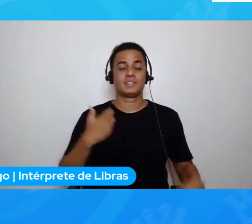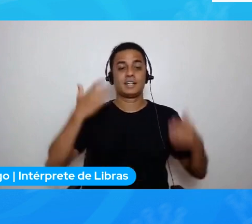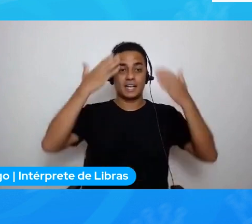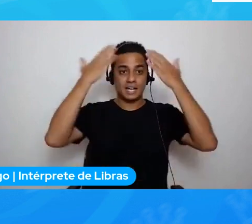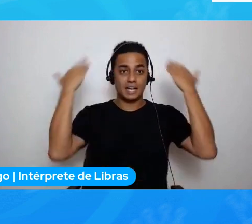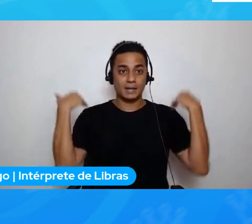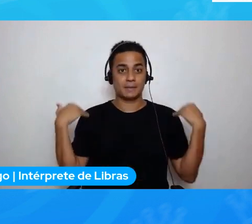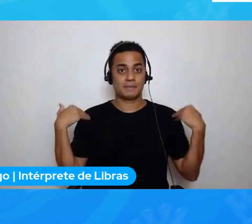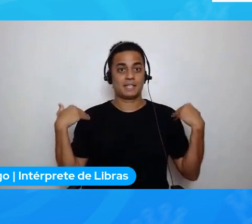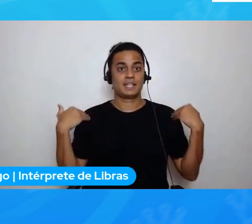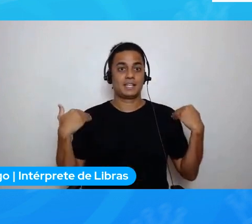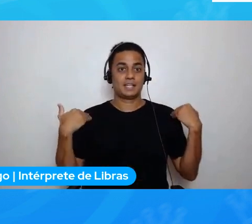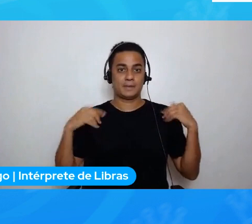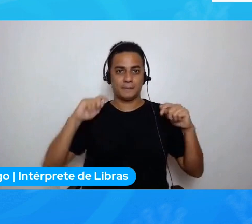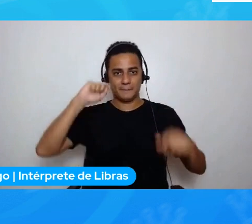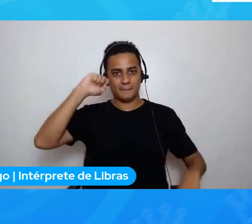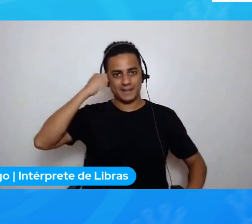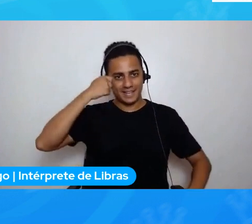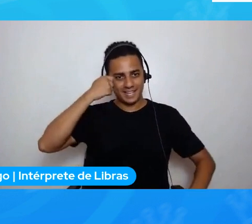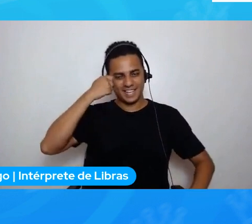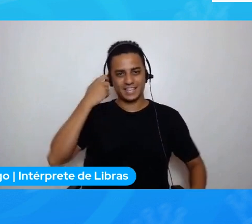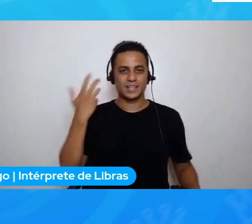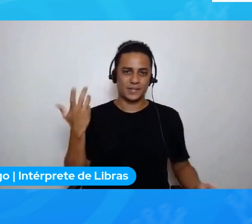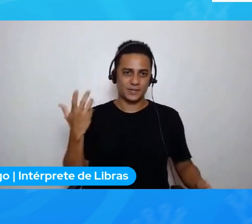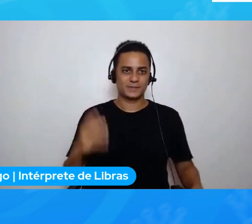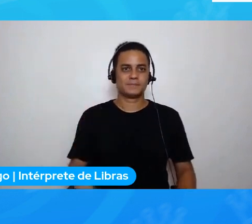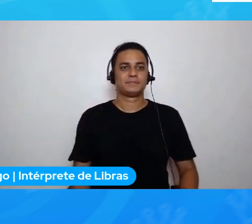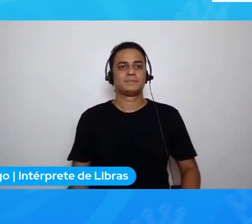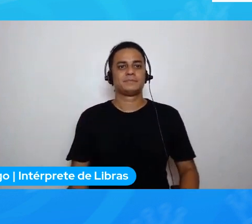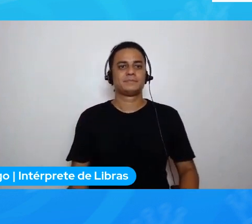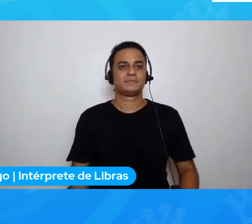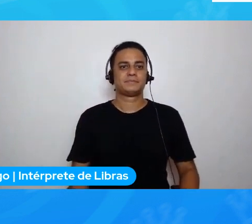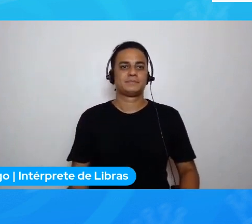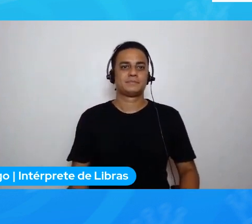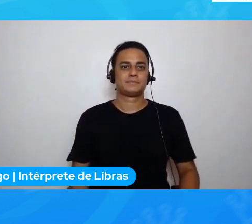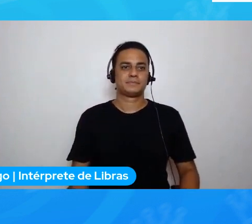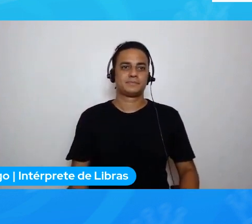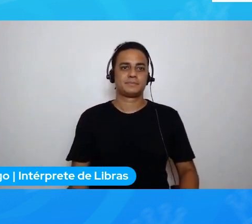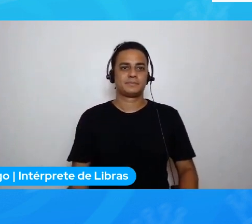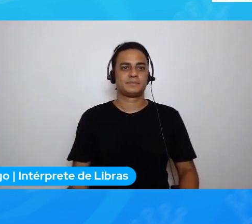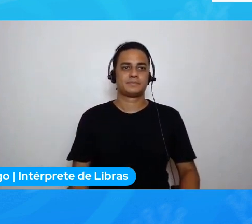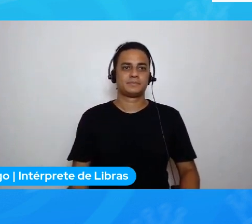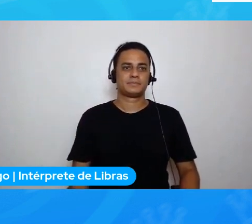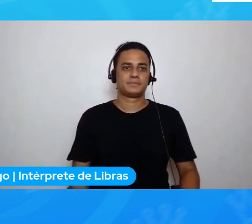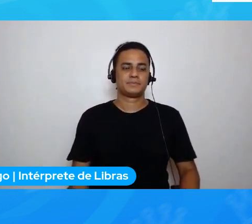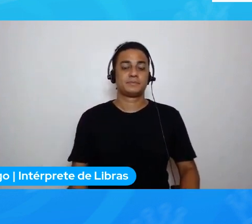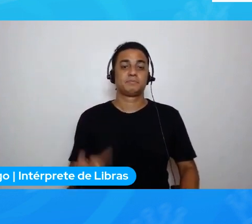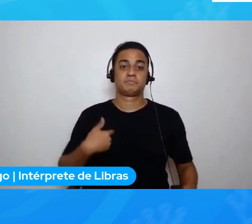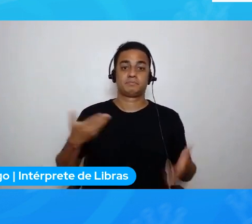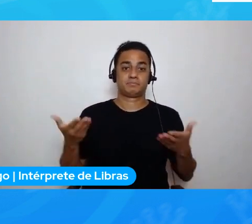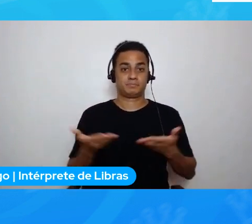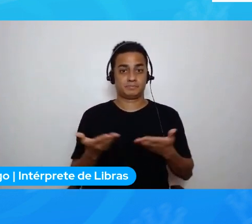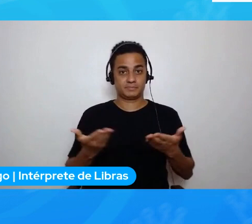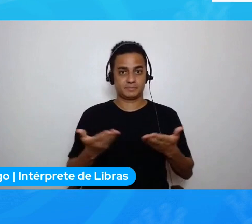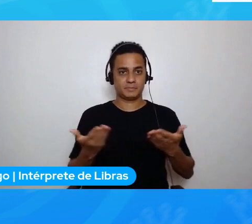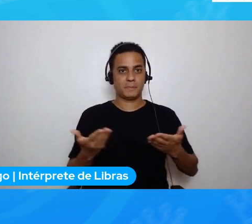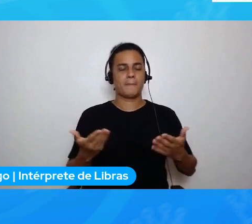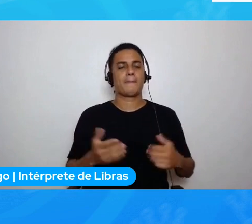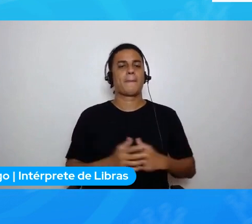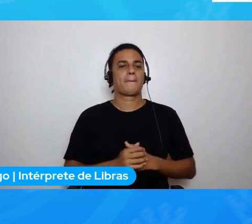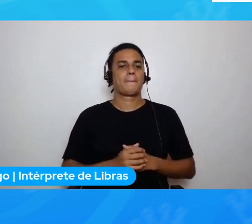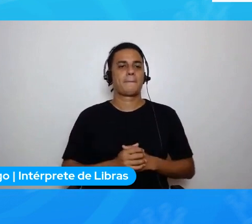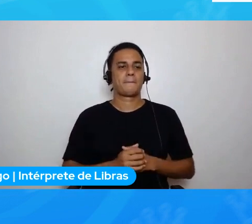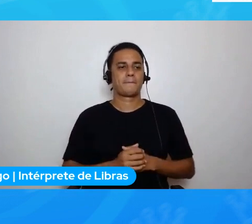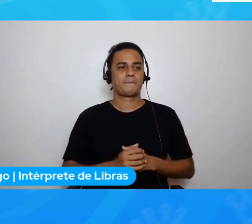cabellos pretos o negros, como le decimos en español. Y en esta oportunidad les animo a